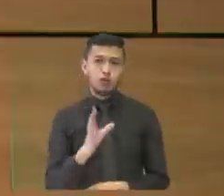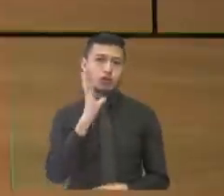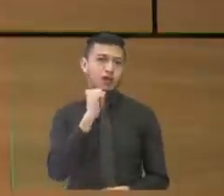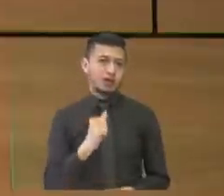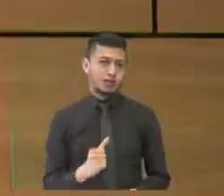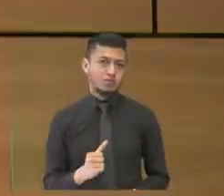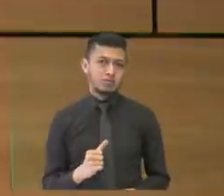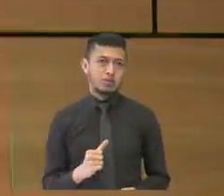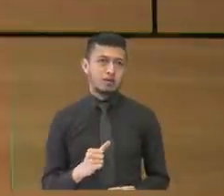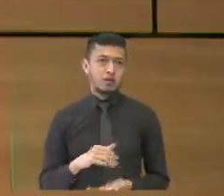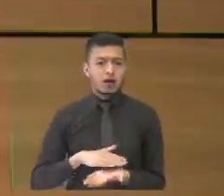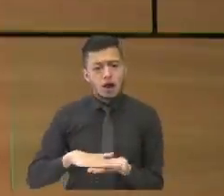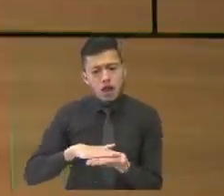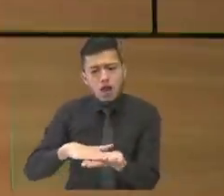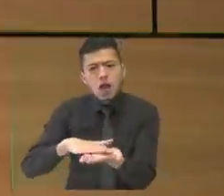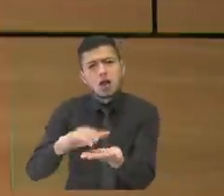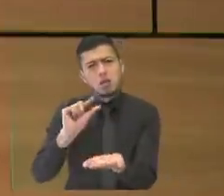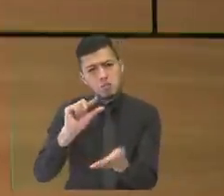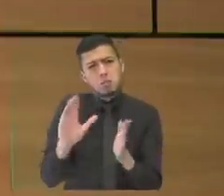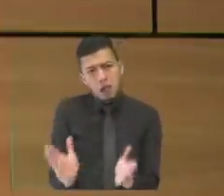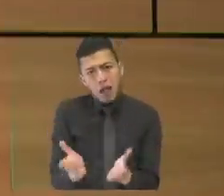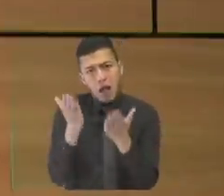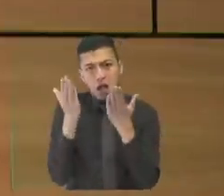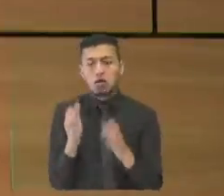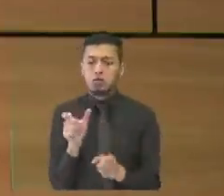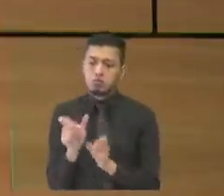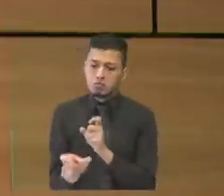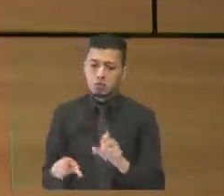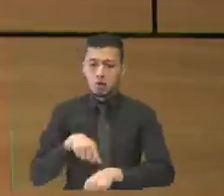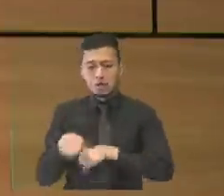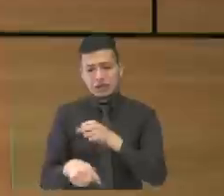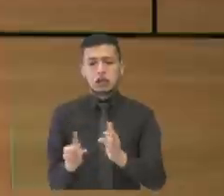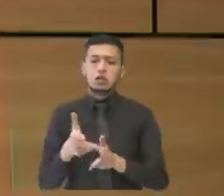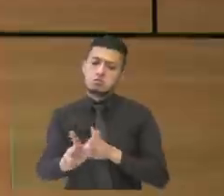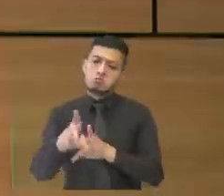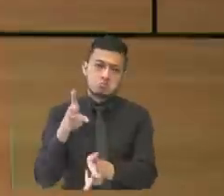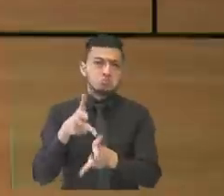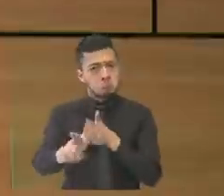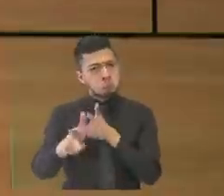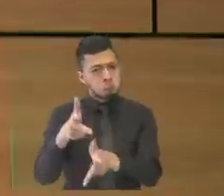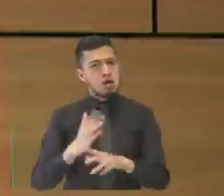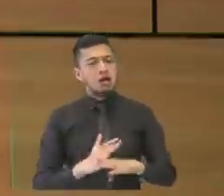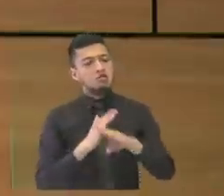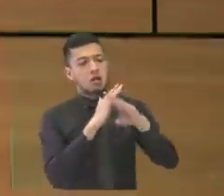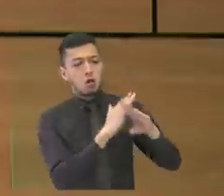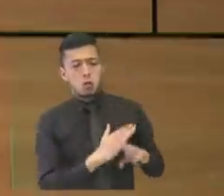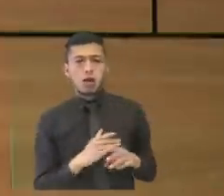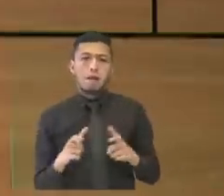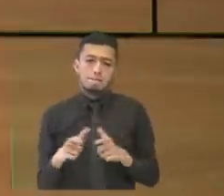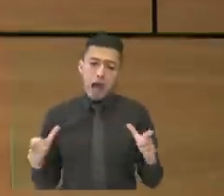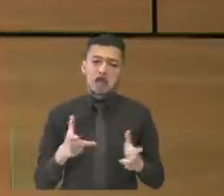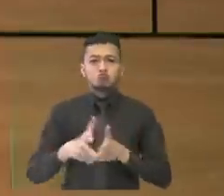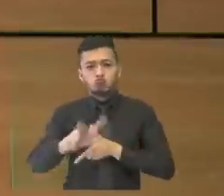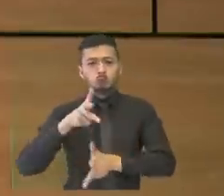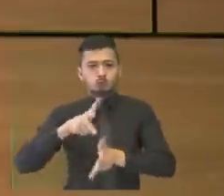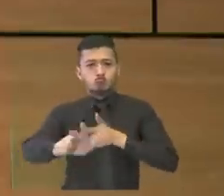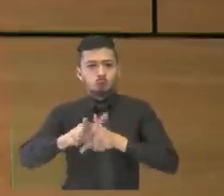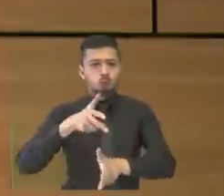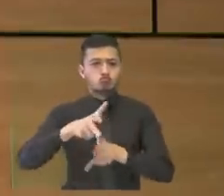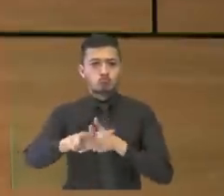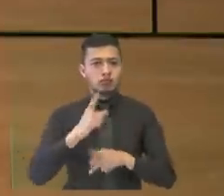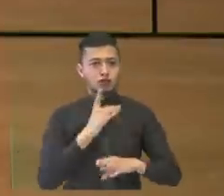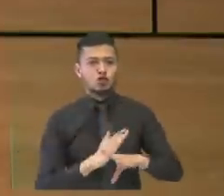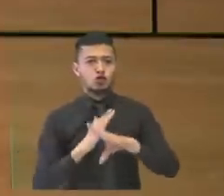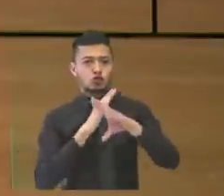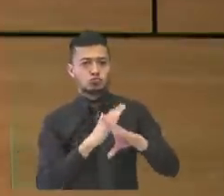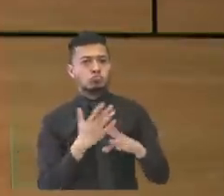mejora modesta, sin duda. Los ciclistas van mejor, van más seguros, hay más viajes en ese modo, que es mucho más sostenible, pero